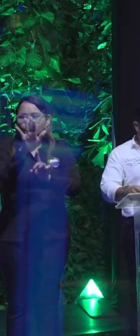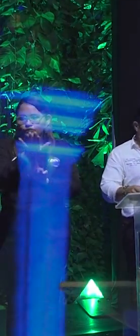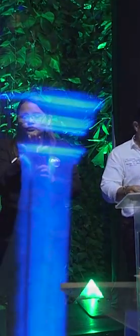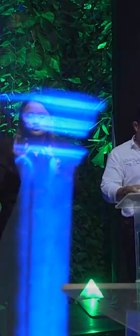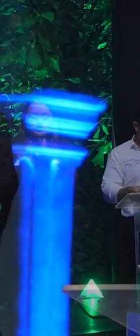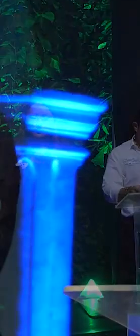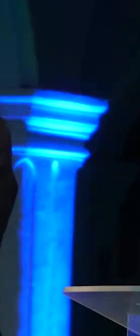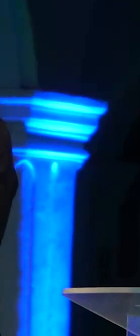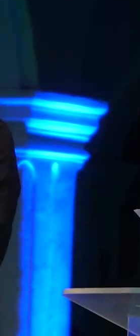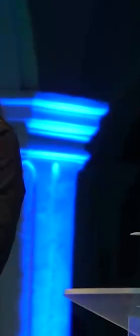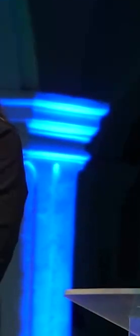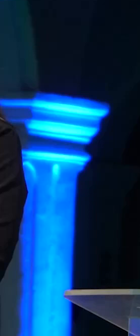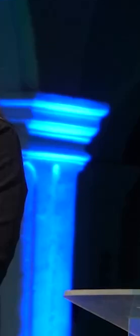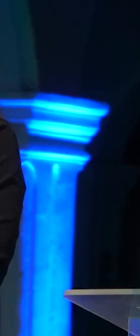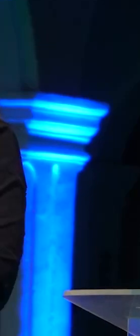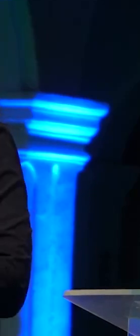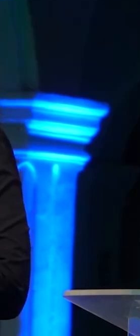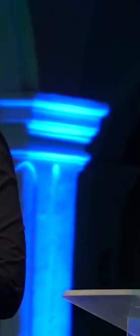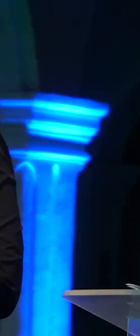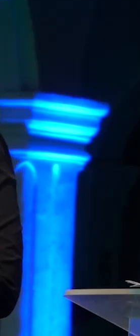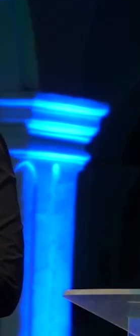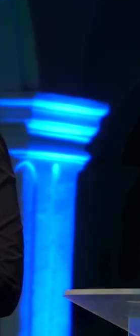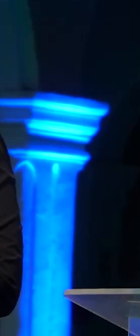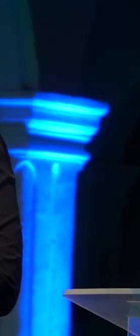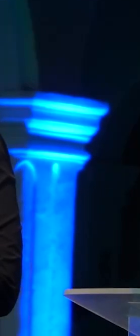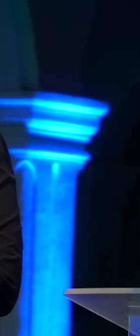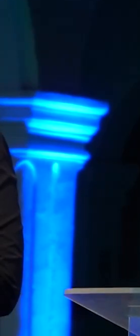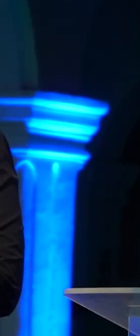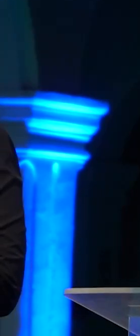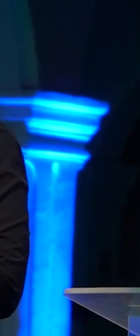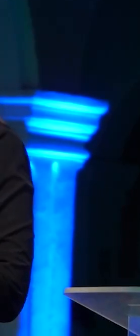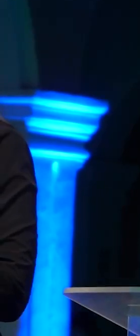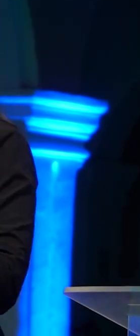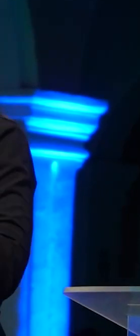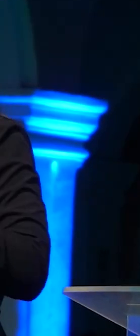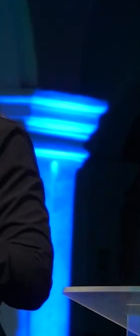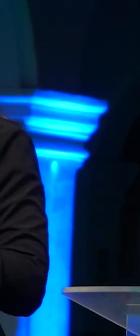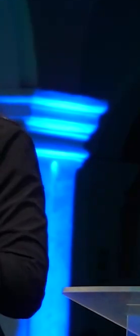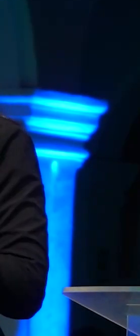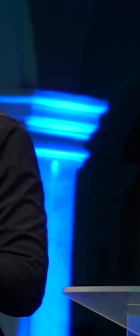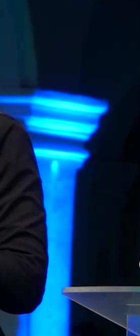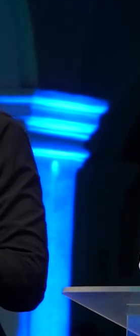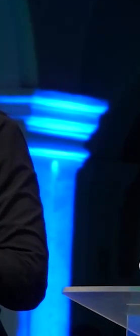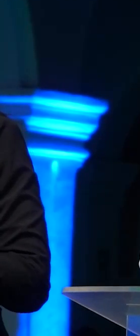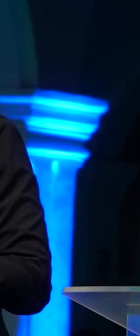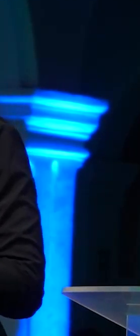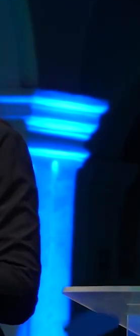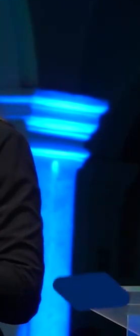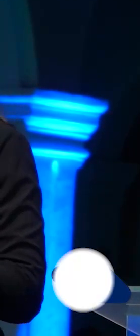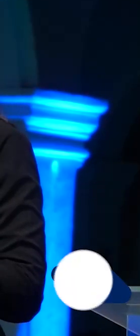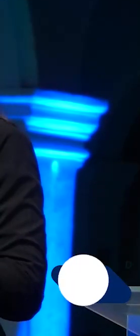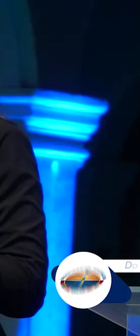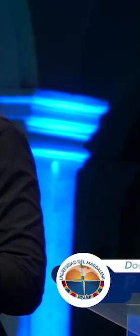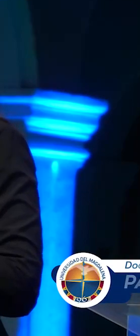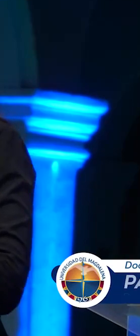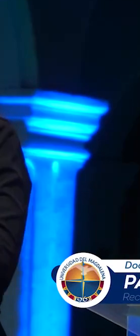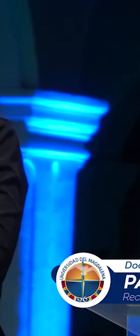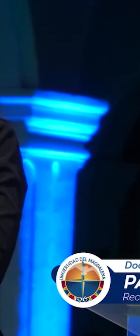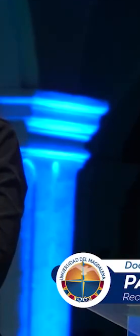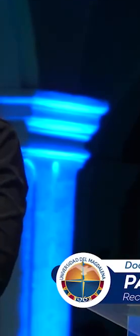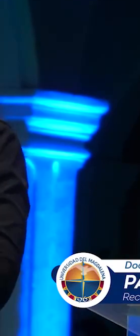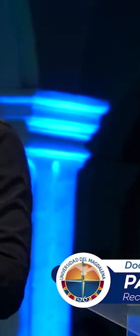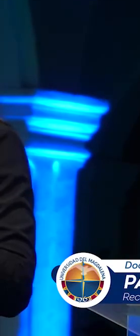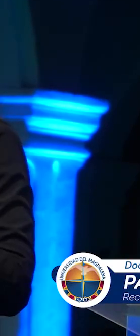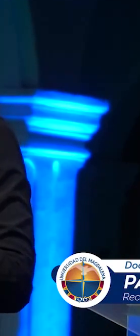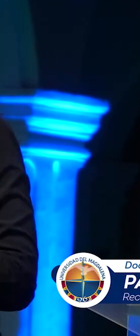nuestro Consejo Superior, a quienes le debemos gran parte de los avances que hemos logrado, saludar